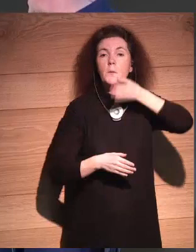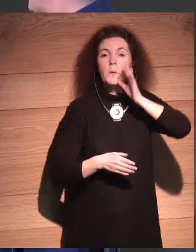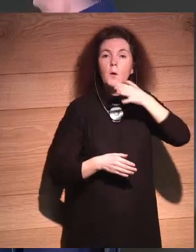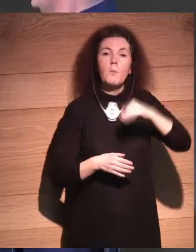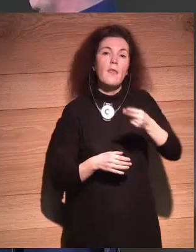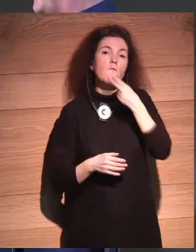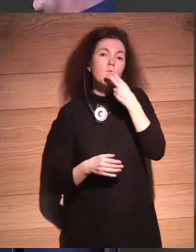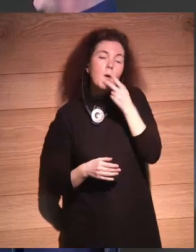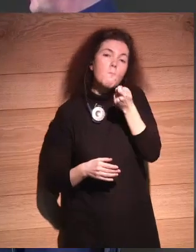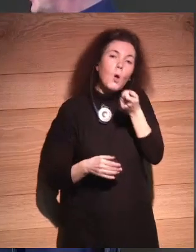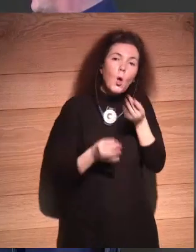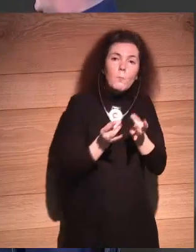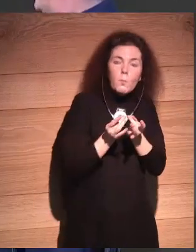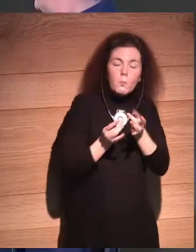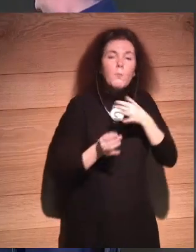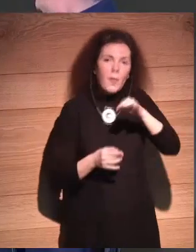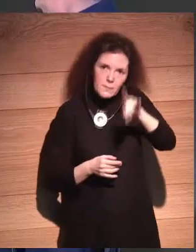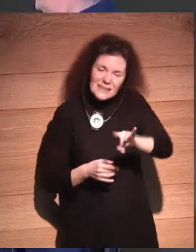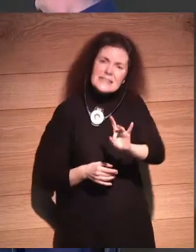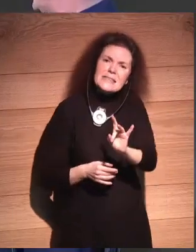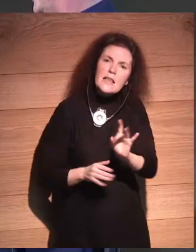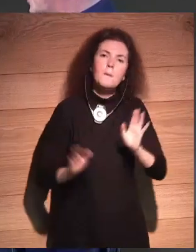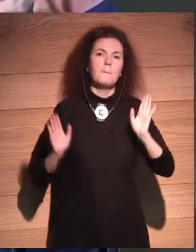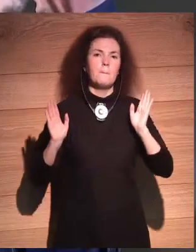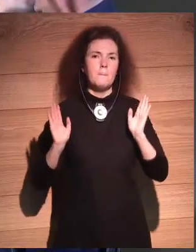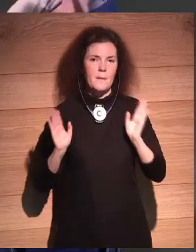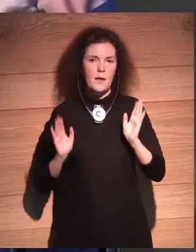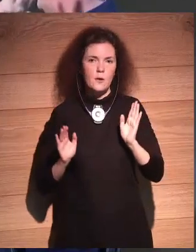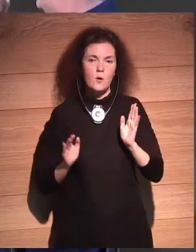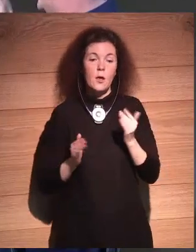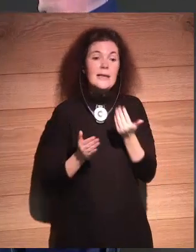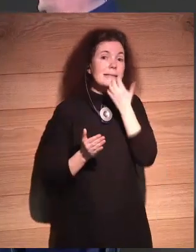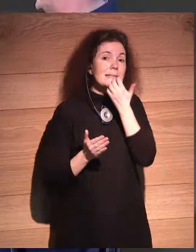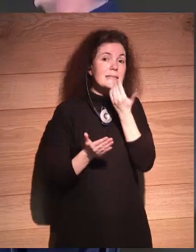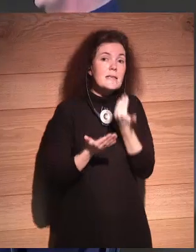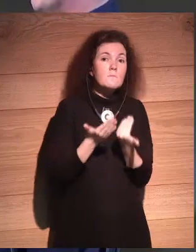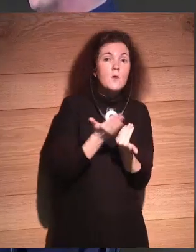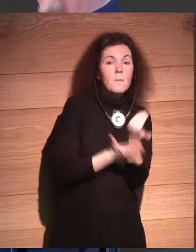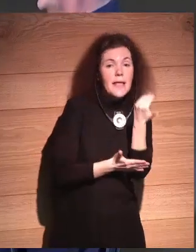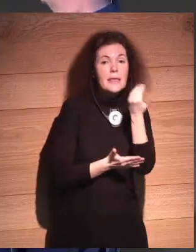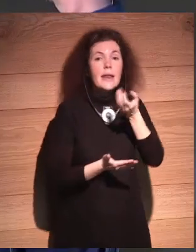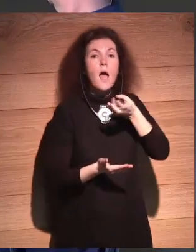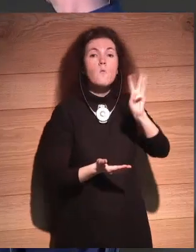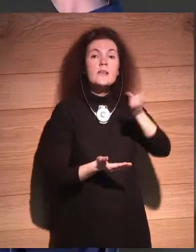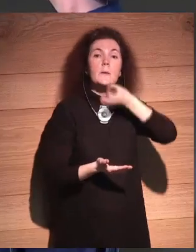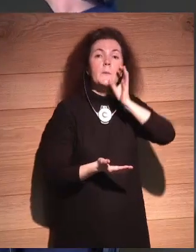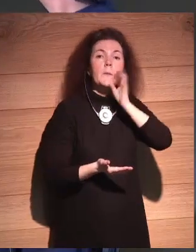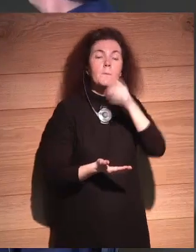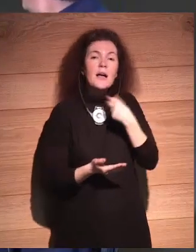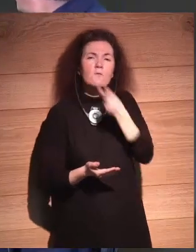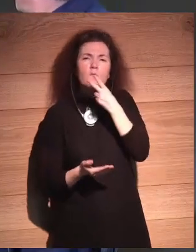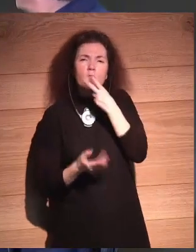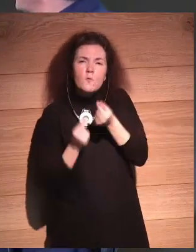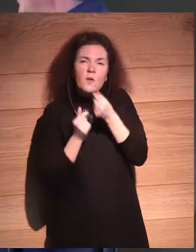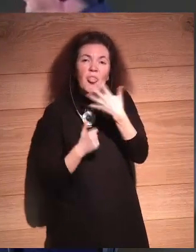noche y fumar un poco de marihuana, puede estar bien, pero si nos bebemos una botella de whisky por la mañana y nos fumamos 5 cigarrillos, esto